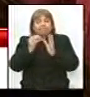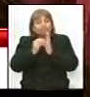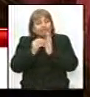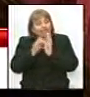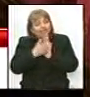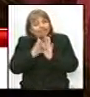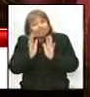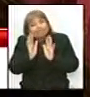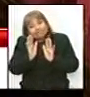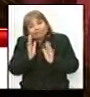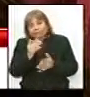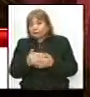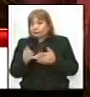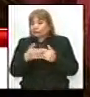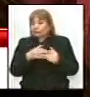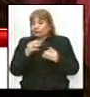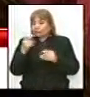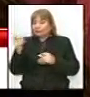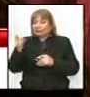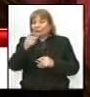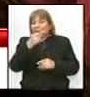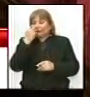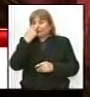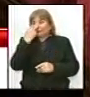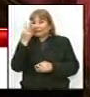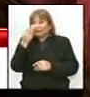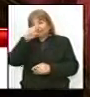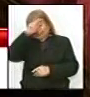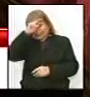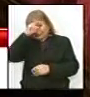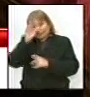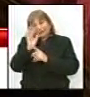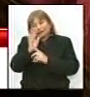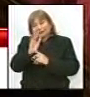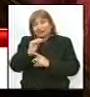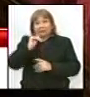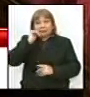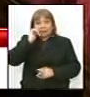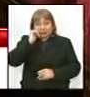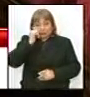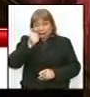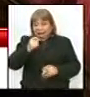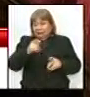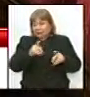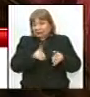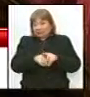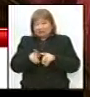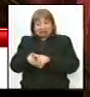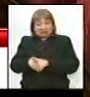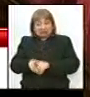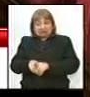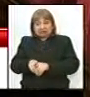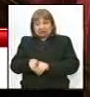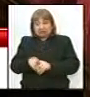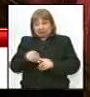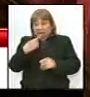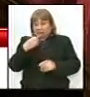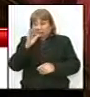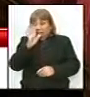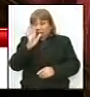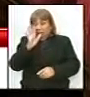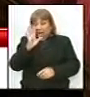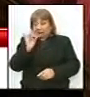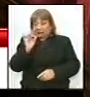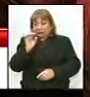para que el país ilustrar al país mañana va a ser lo mismo presidente que hoy día tengamos 58 horas de